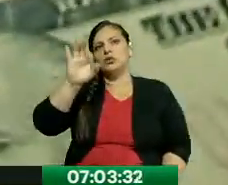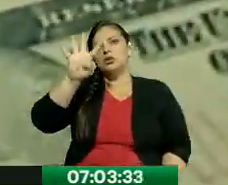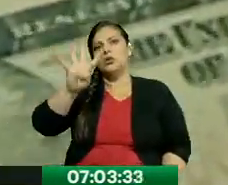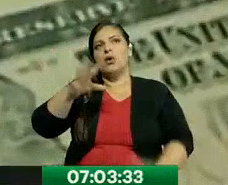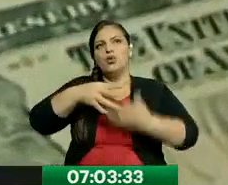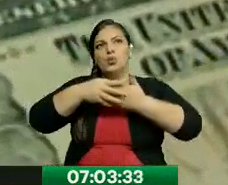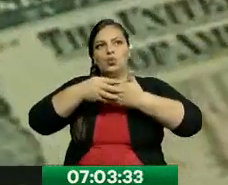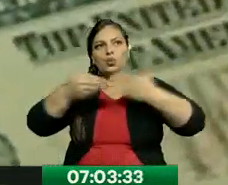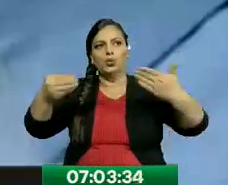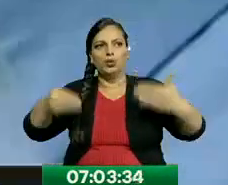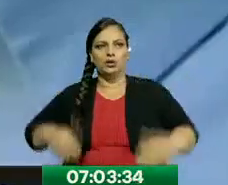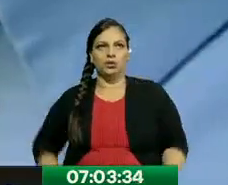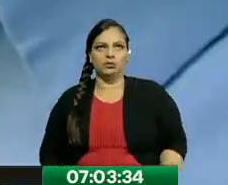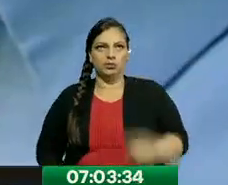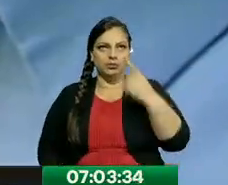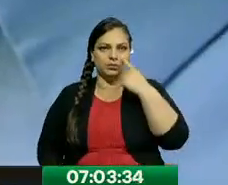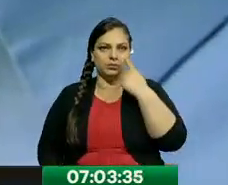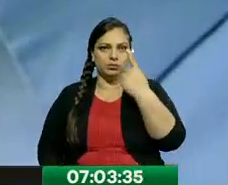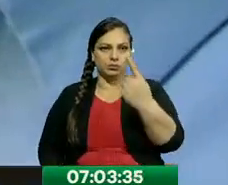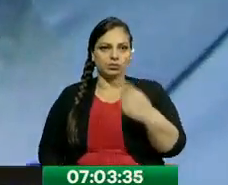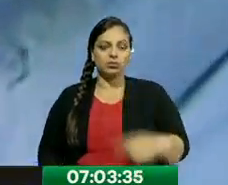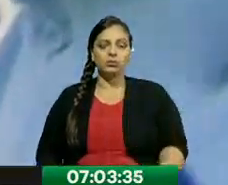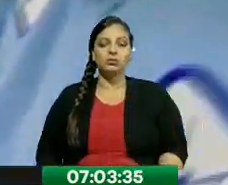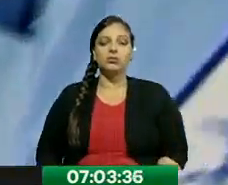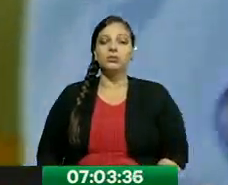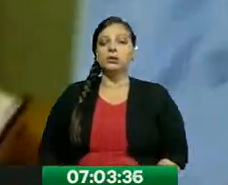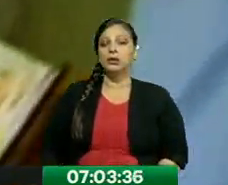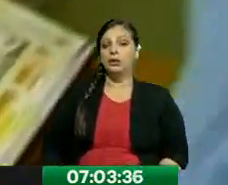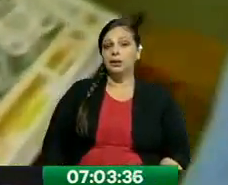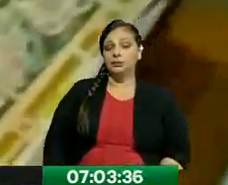$394 será el salario básico unificado que regirá a partir del